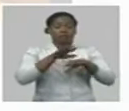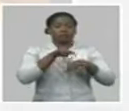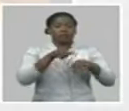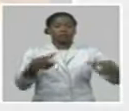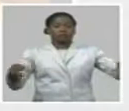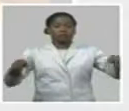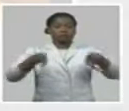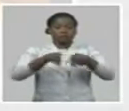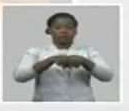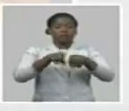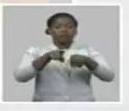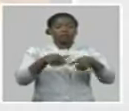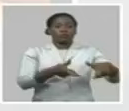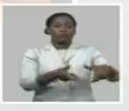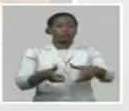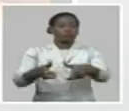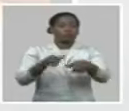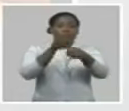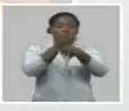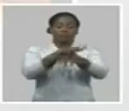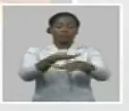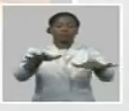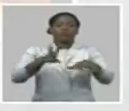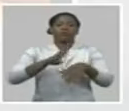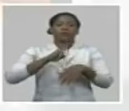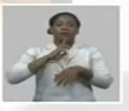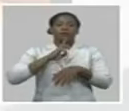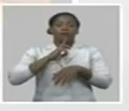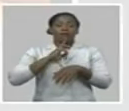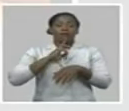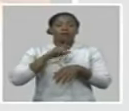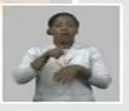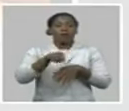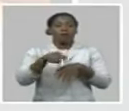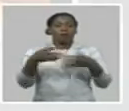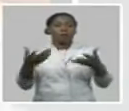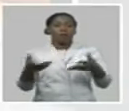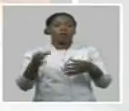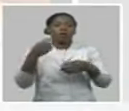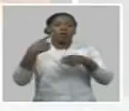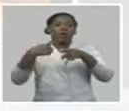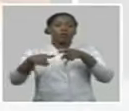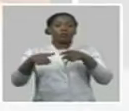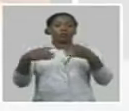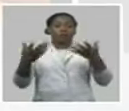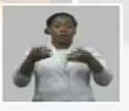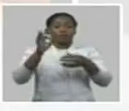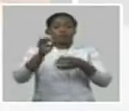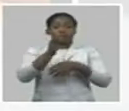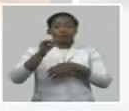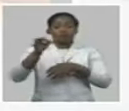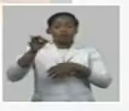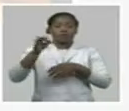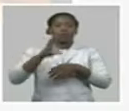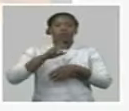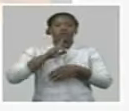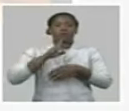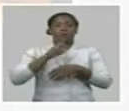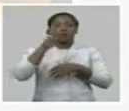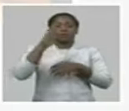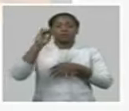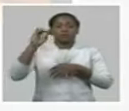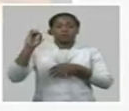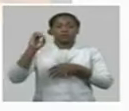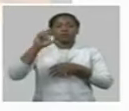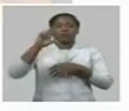poderla funcionar e incorporarlo al oeste de la capital 300 litros con segundos la conductora de coscubiela